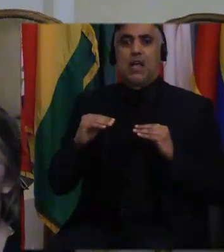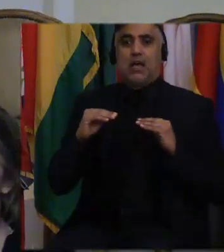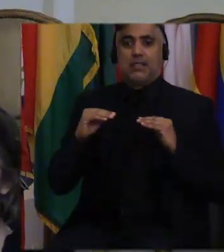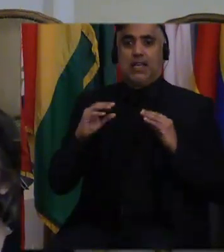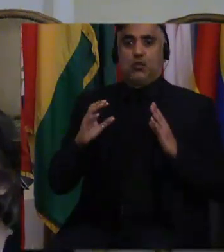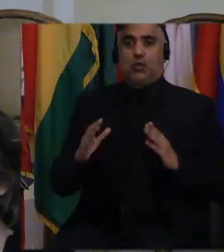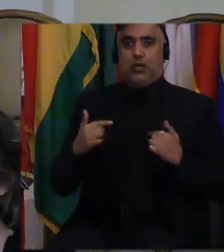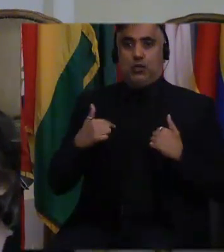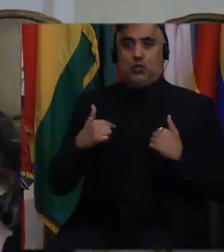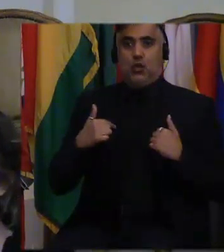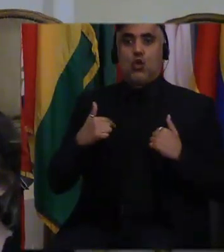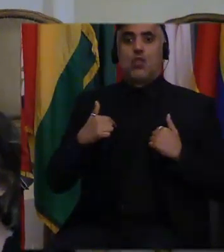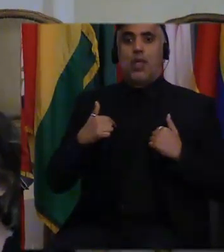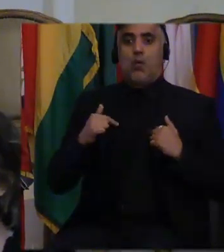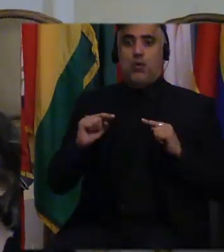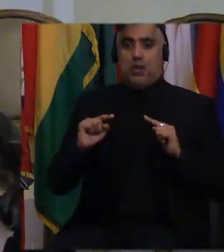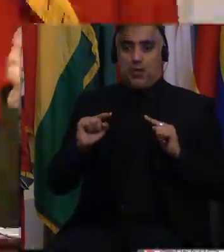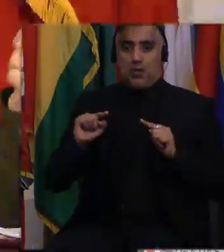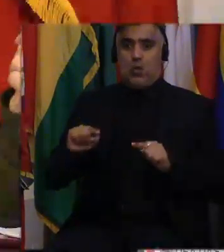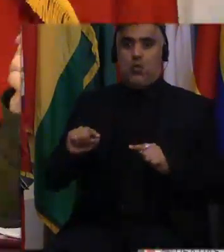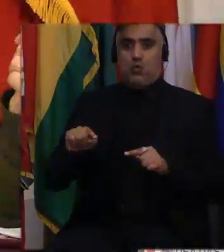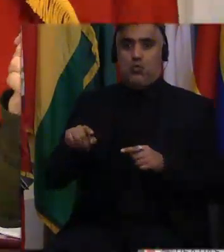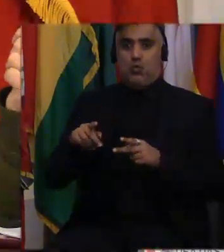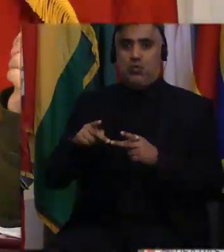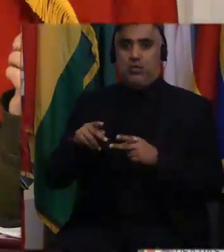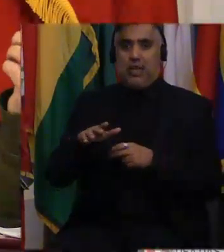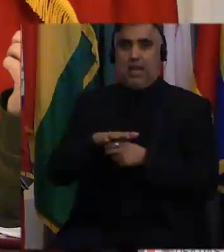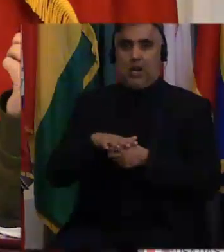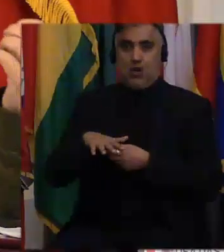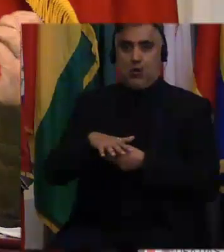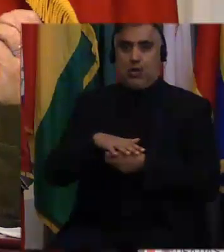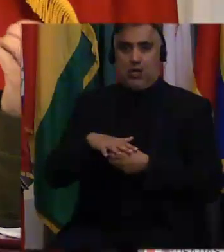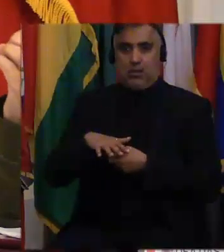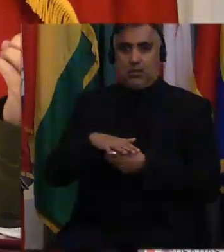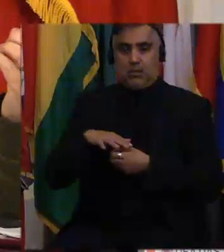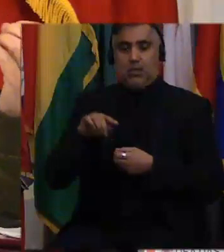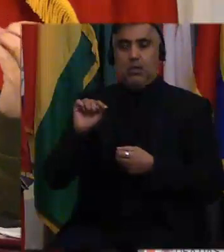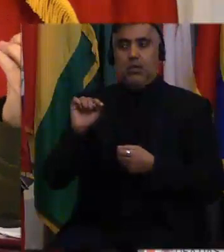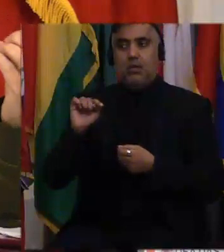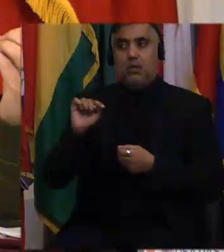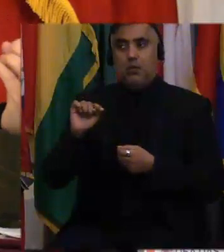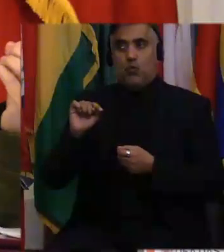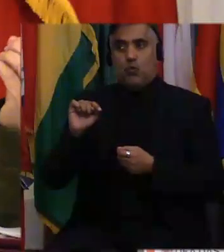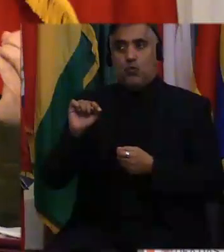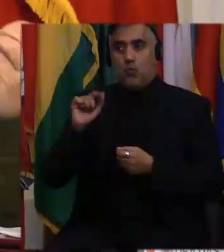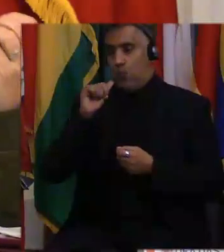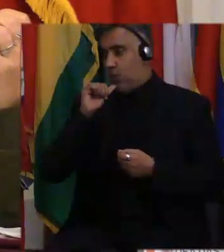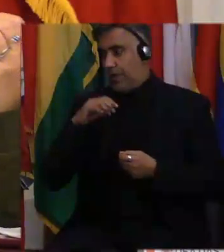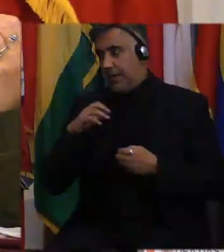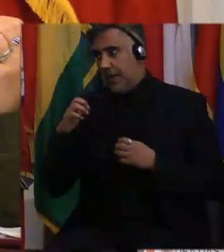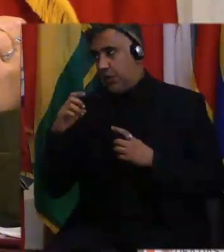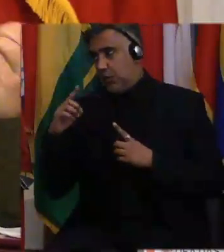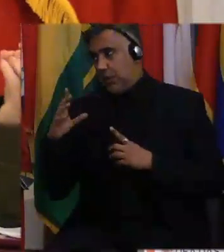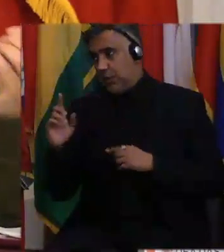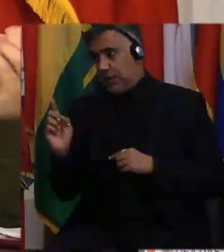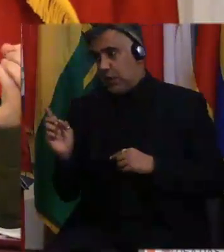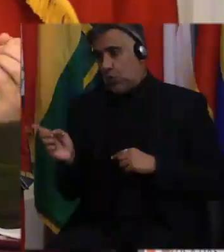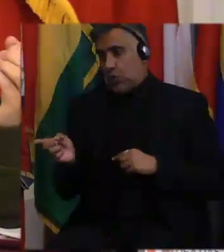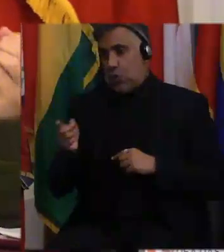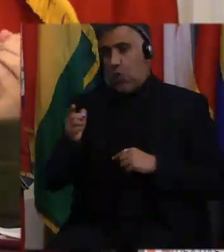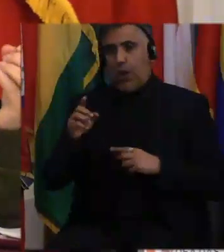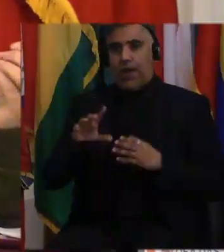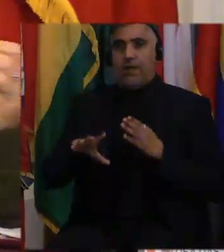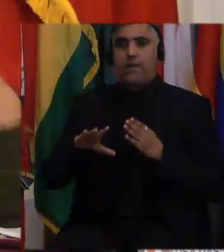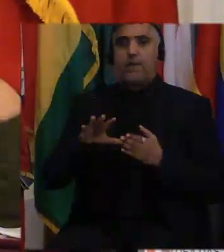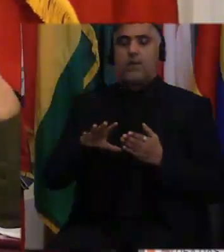llegar a esas regiones, fundamentalmente mujeres educadoras populares, que puedan llegar a interiorizarse con cómo esas mujeres